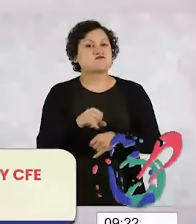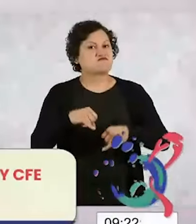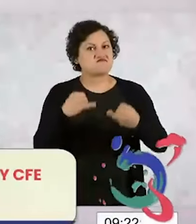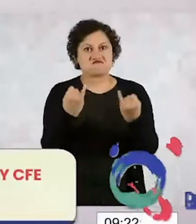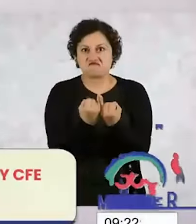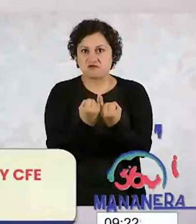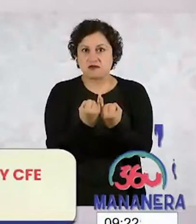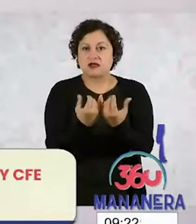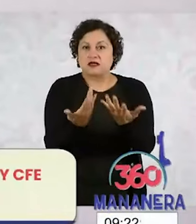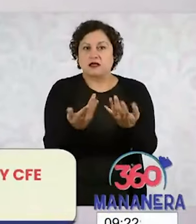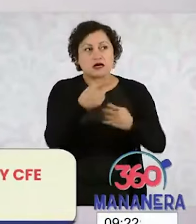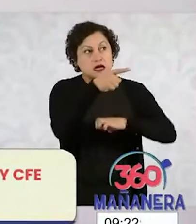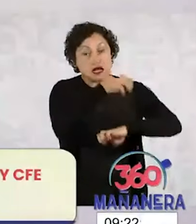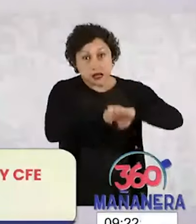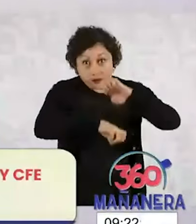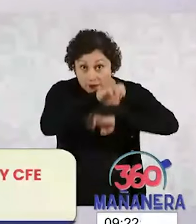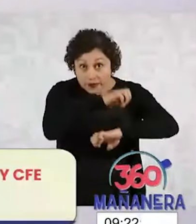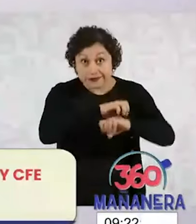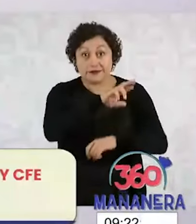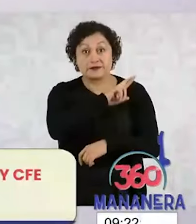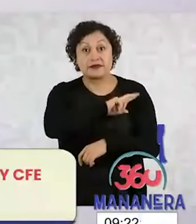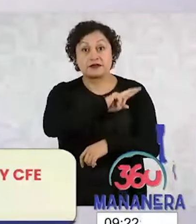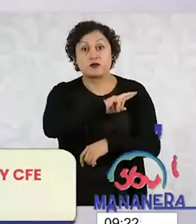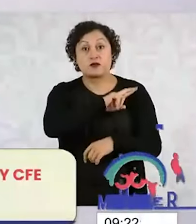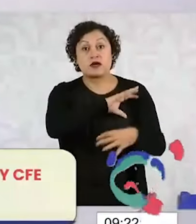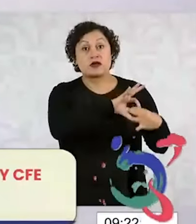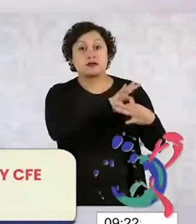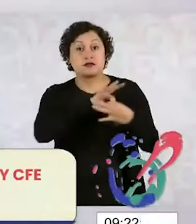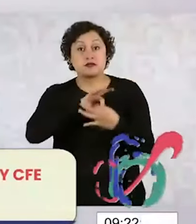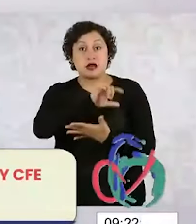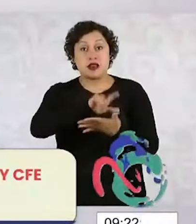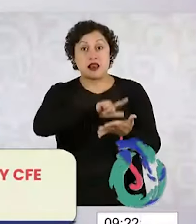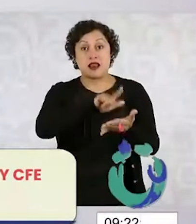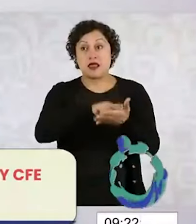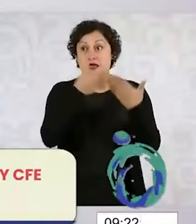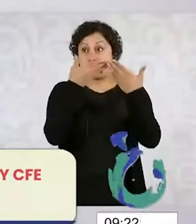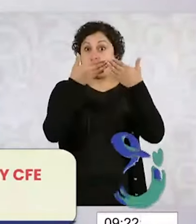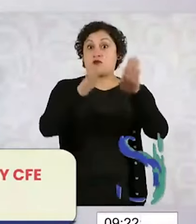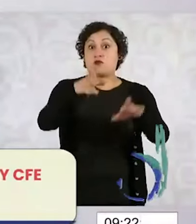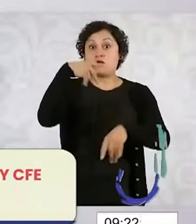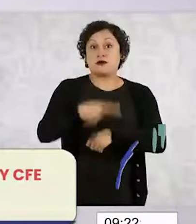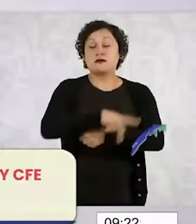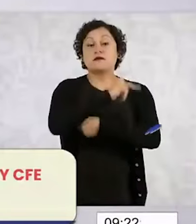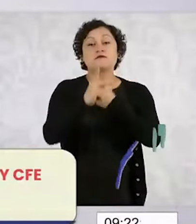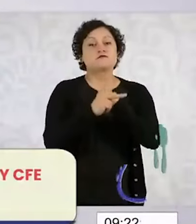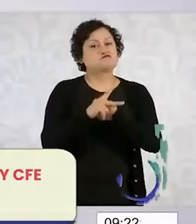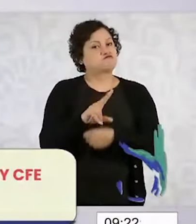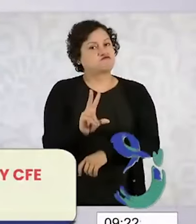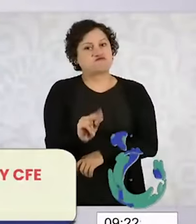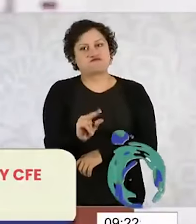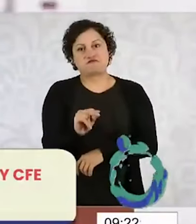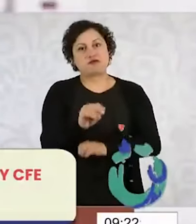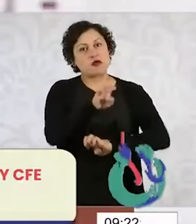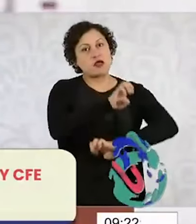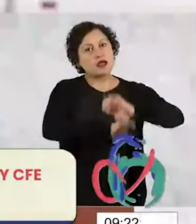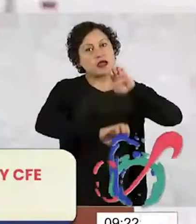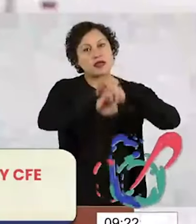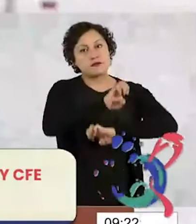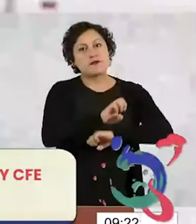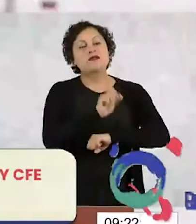estas empresas ya se rigen no por las leyes públicas sino por las